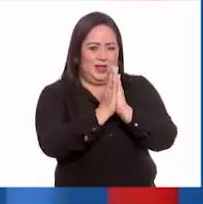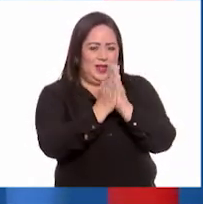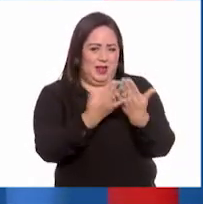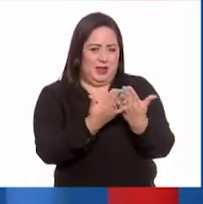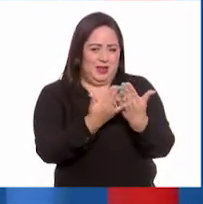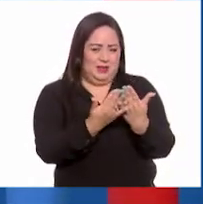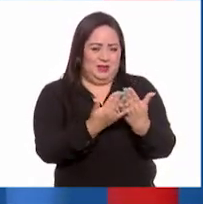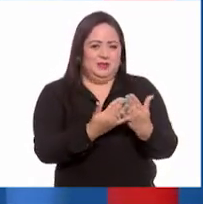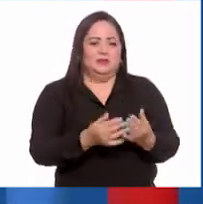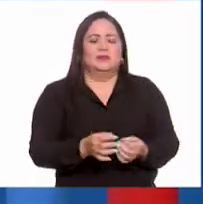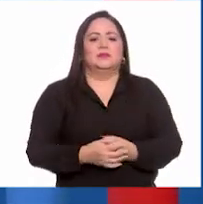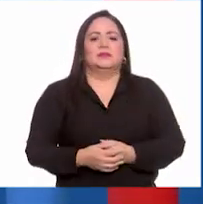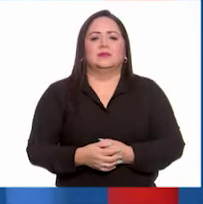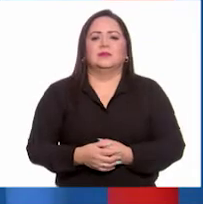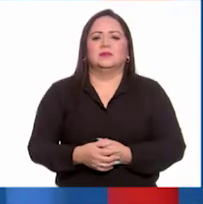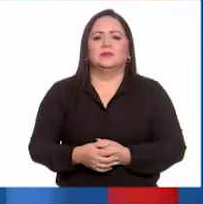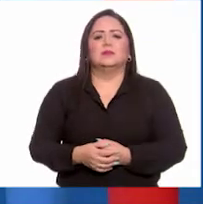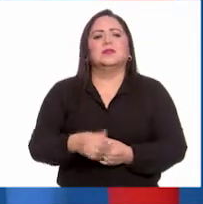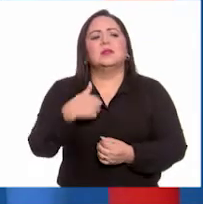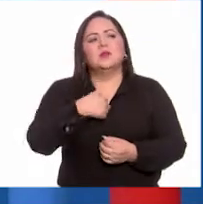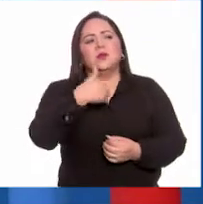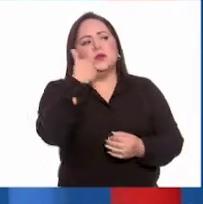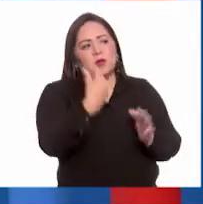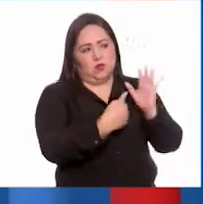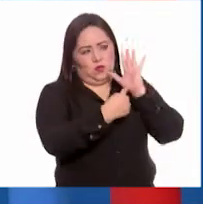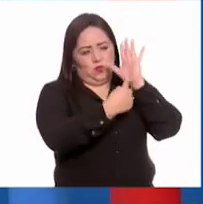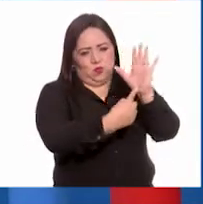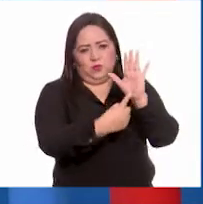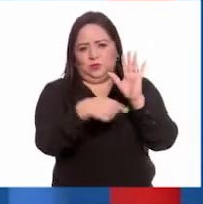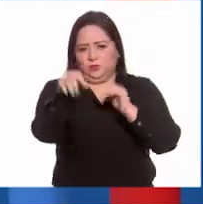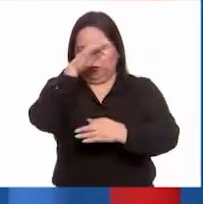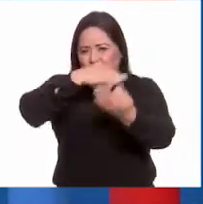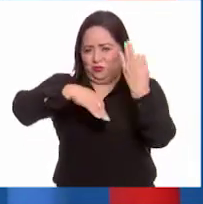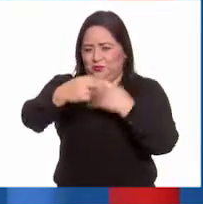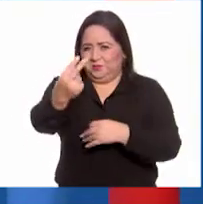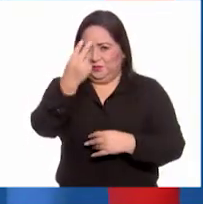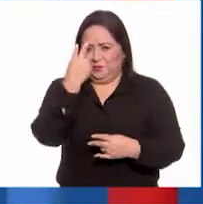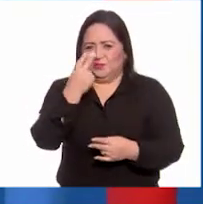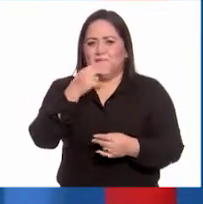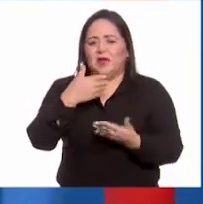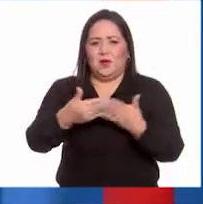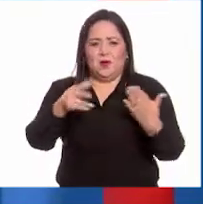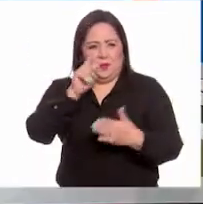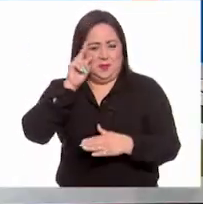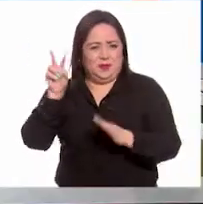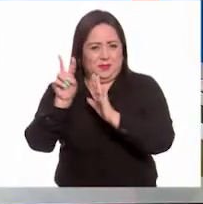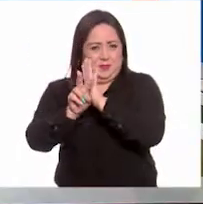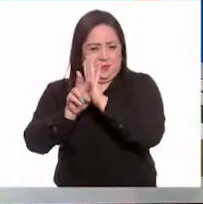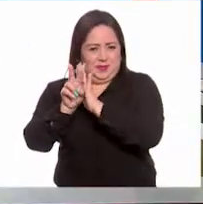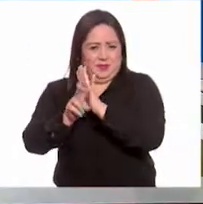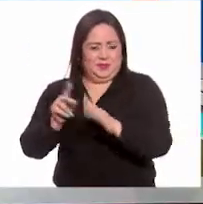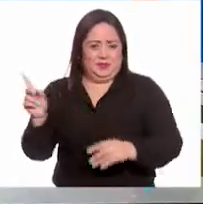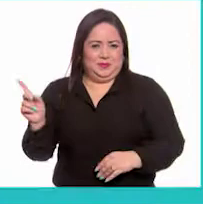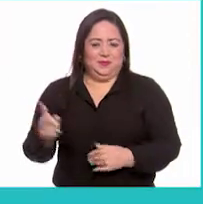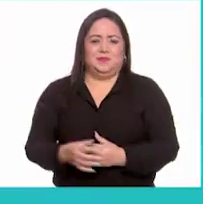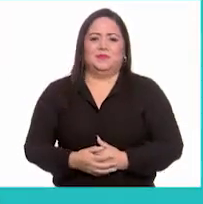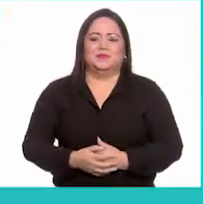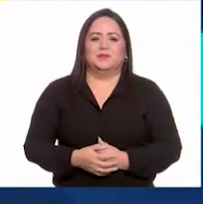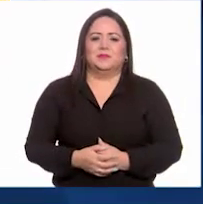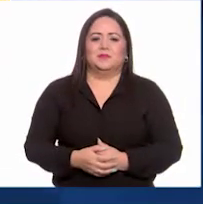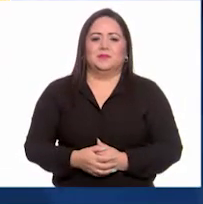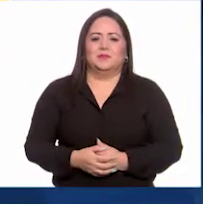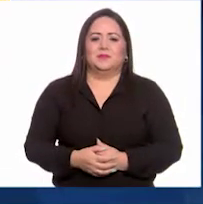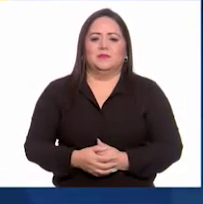textos al portador textual, quiero mostrarles a nuestras alumnas y alumnos el siguiente video. ¿Lo vemos? Un